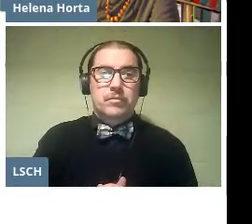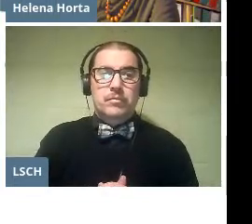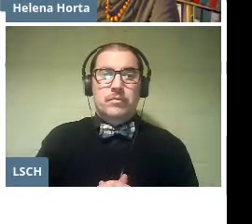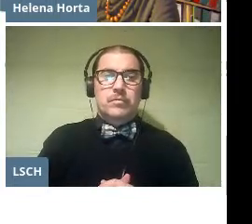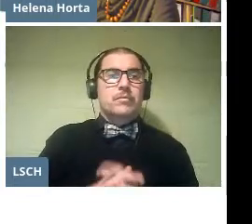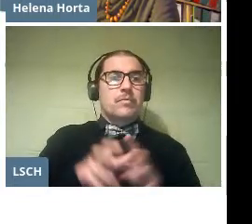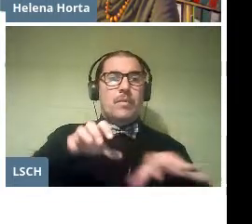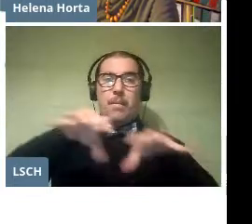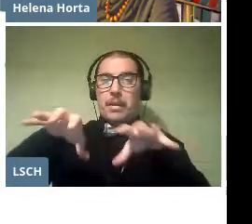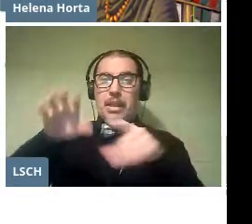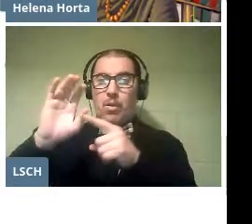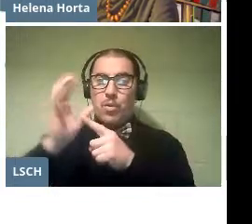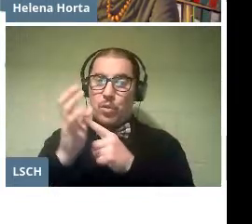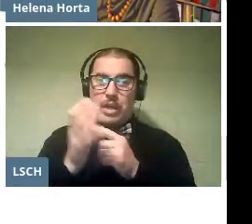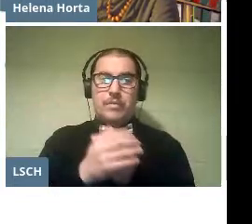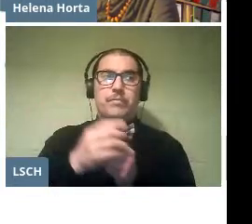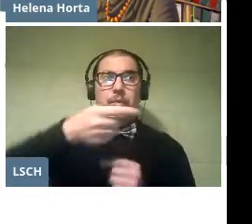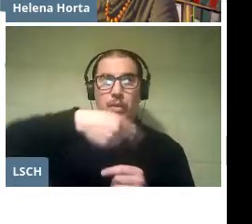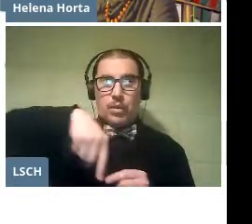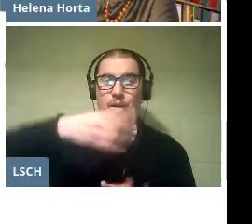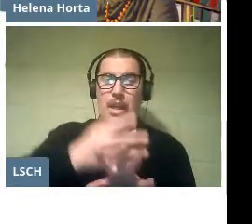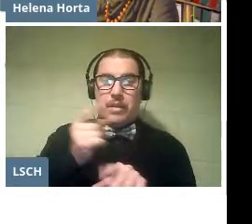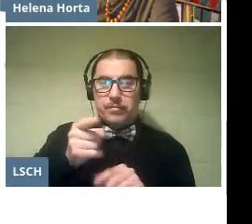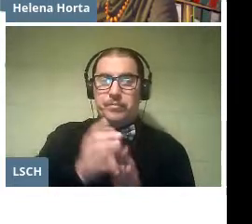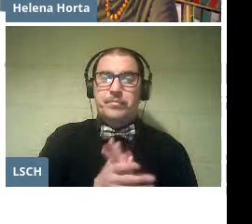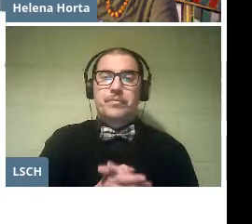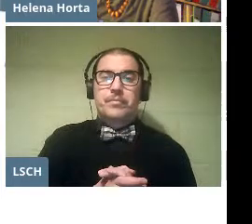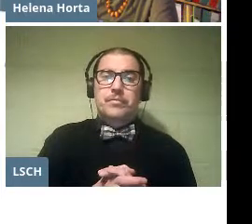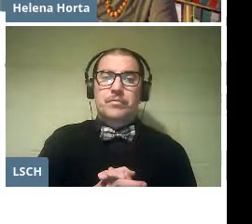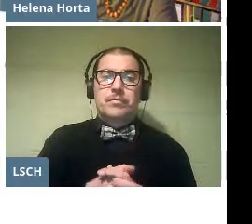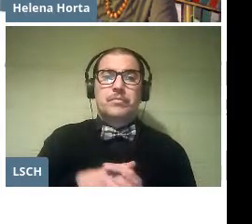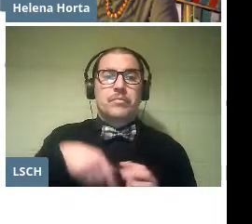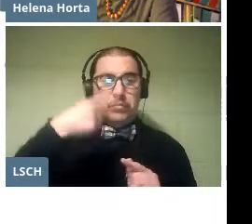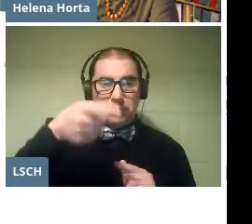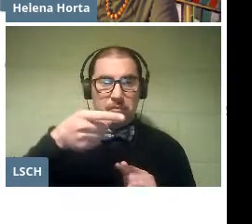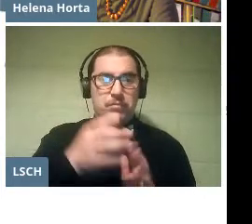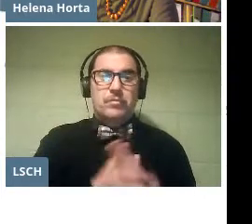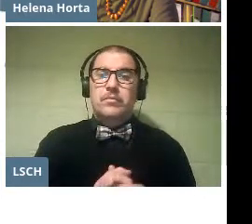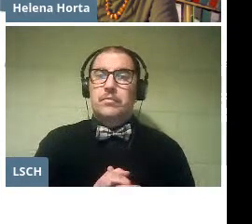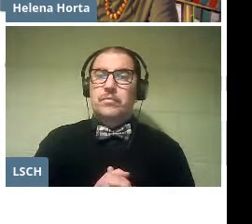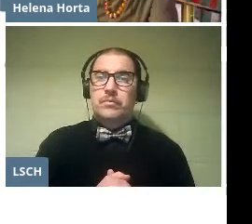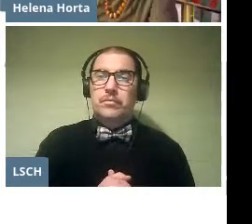material cultural del cual disponían. La próxima, por favor.